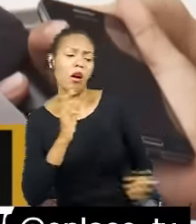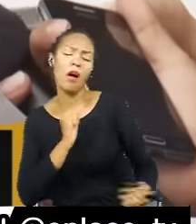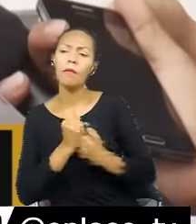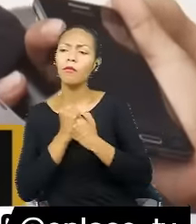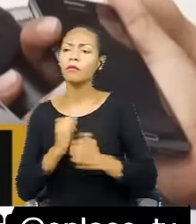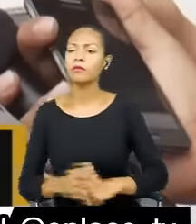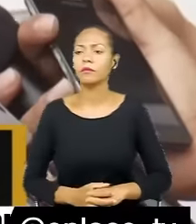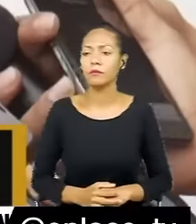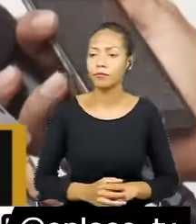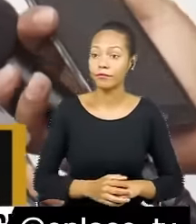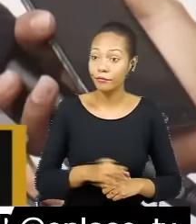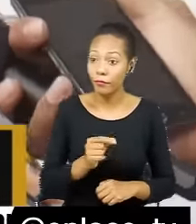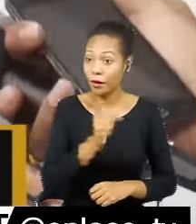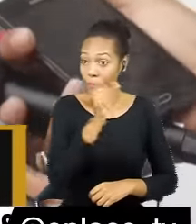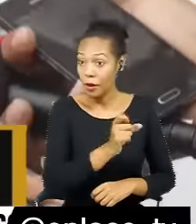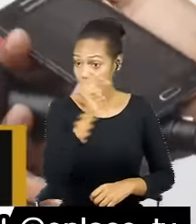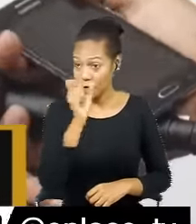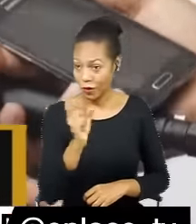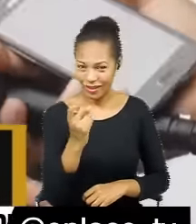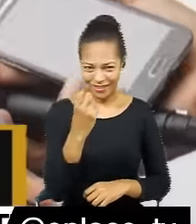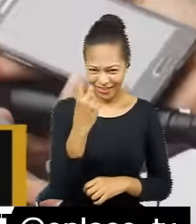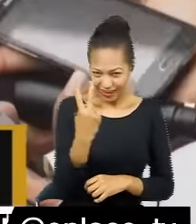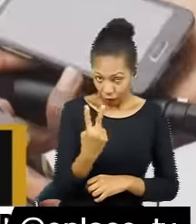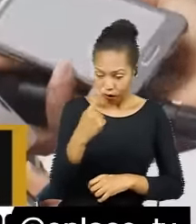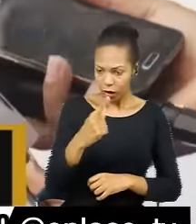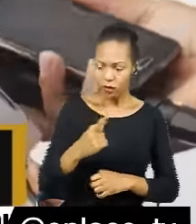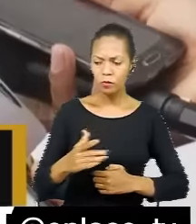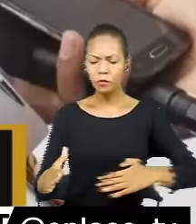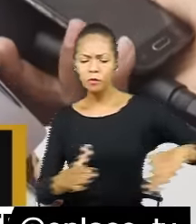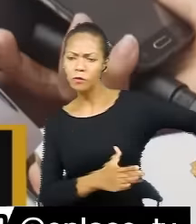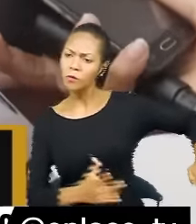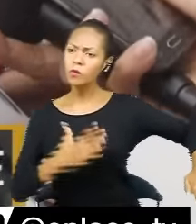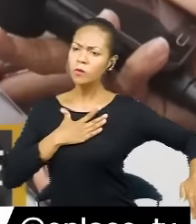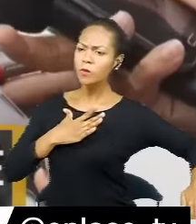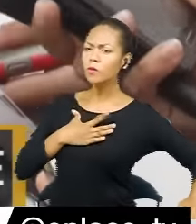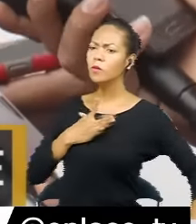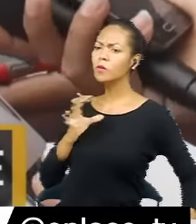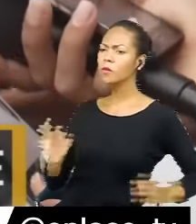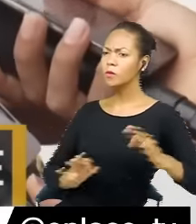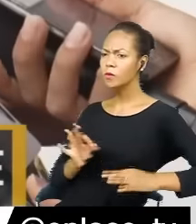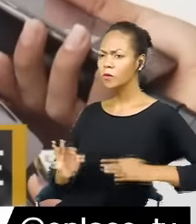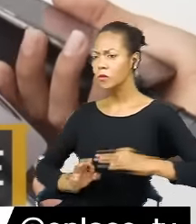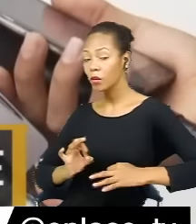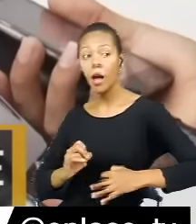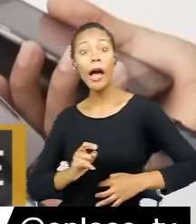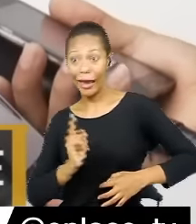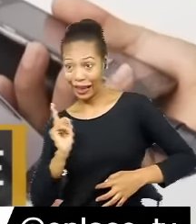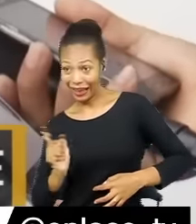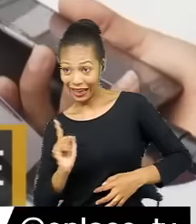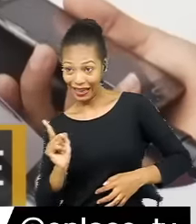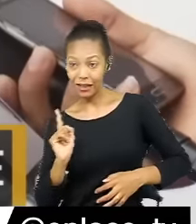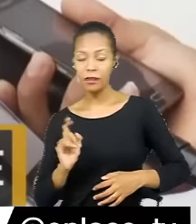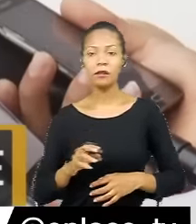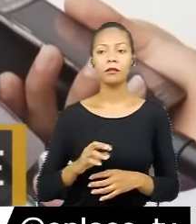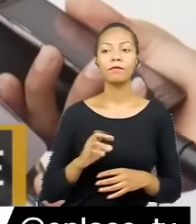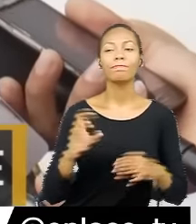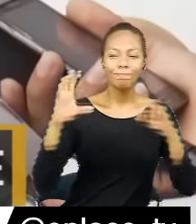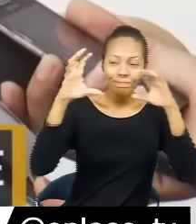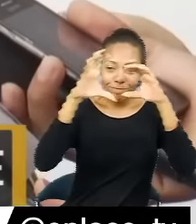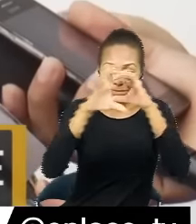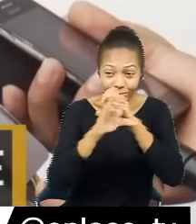escoltas que eran del esquema o que son del esquema de este dirigente, manifiestan que pues como era horas de la noche